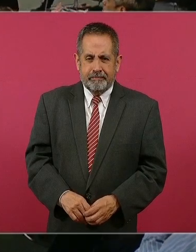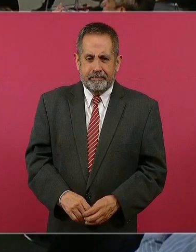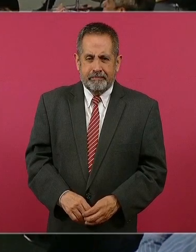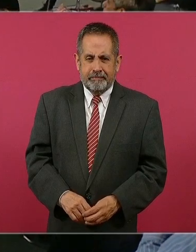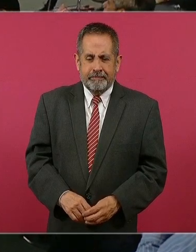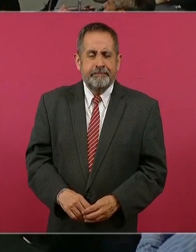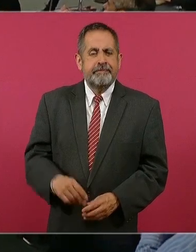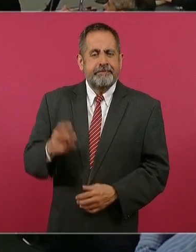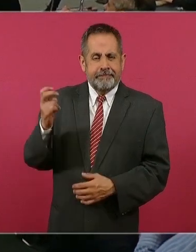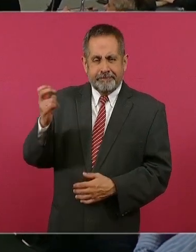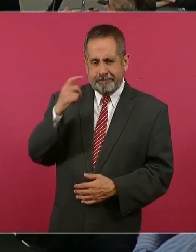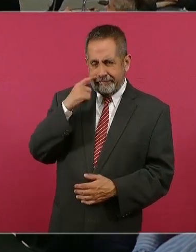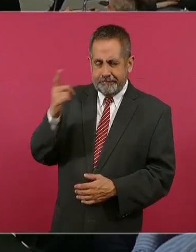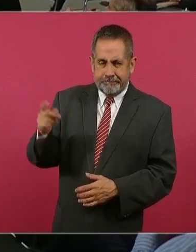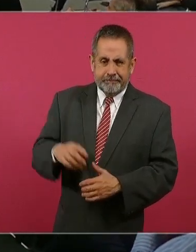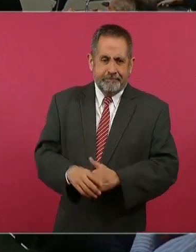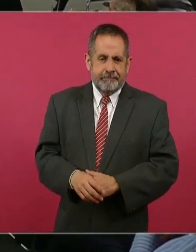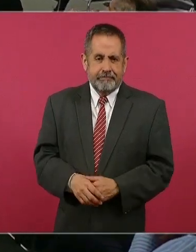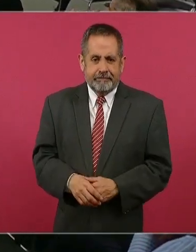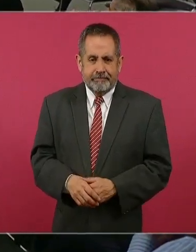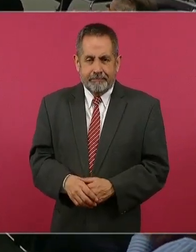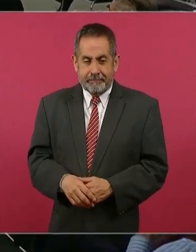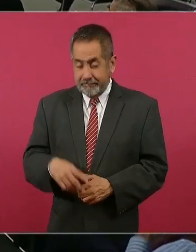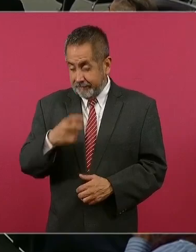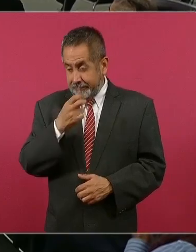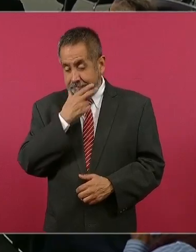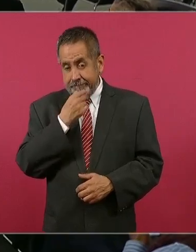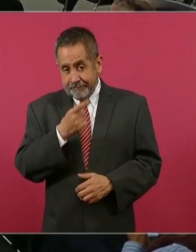Aquí está, mira. Este hombre,